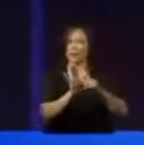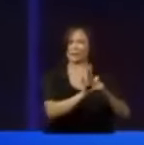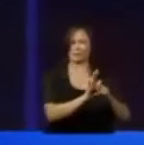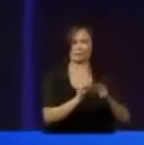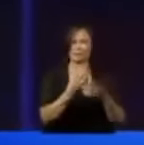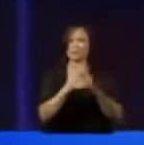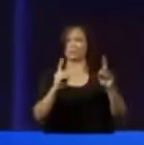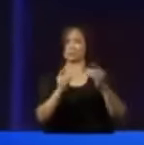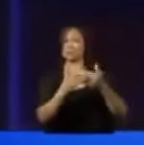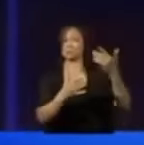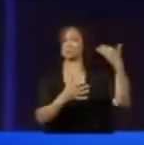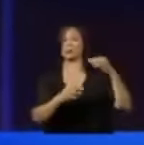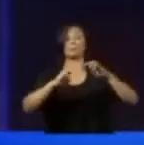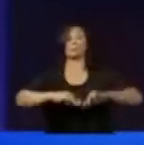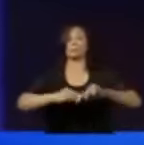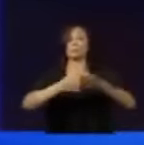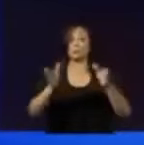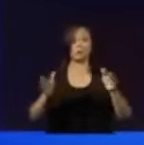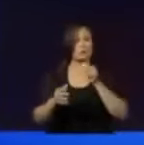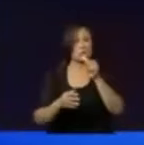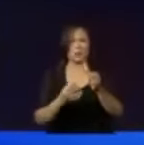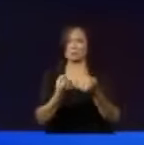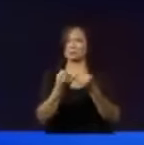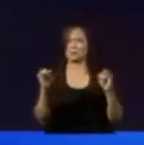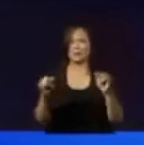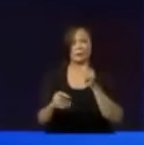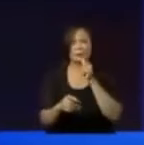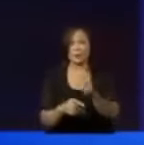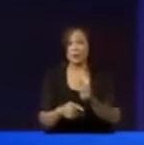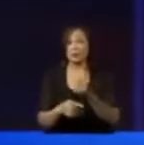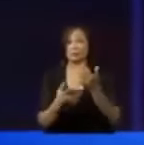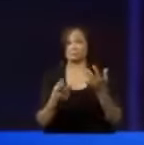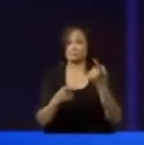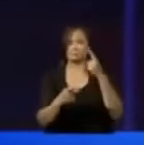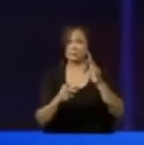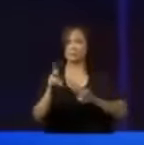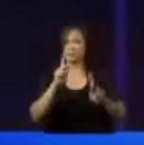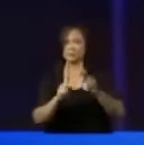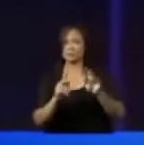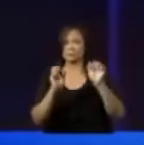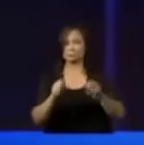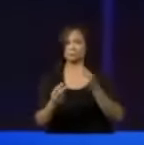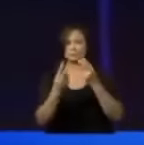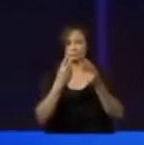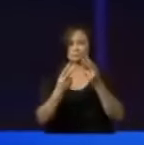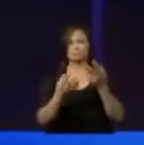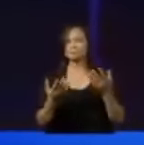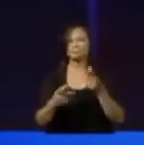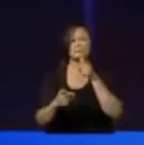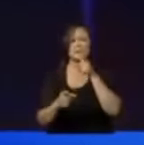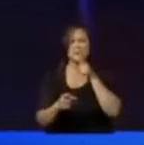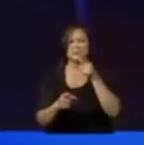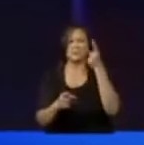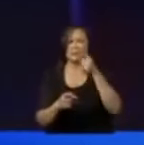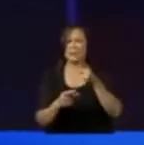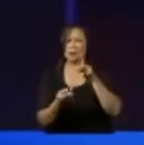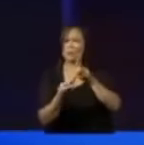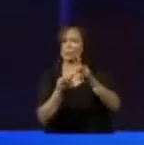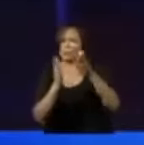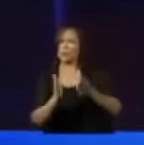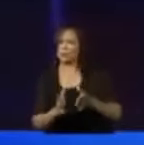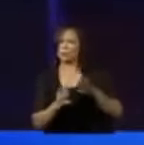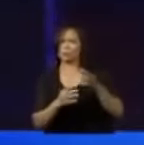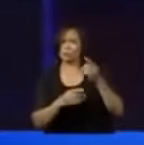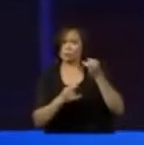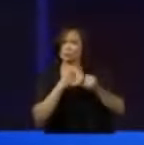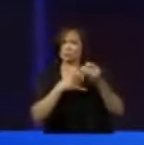el pasado. El Ministerio Público no es independiente, no lo es, y si no, la población puede ver exactamente quiénes han sido los procuradores